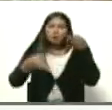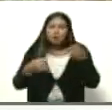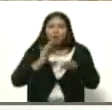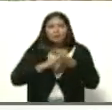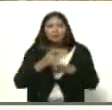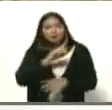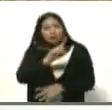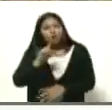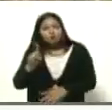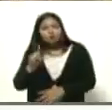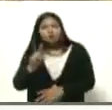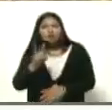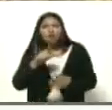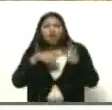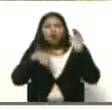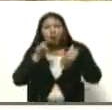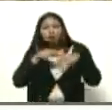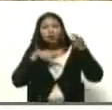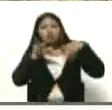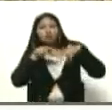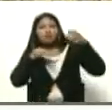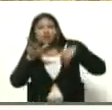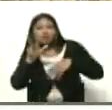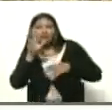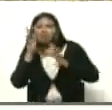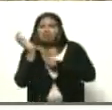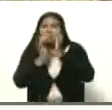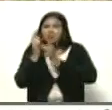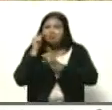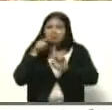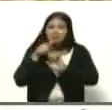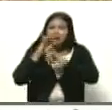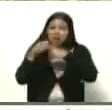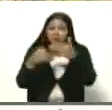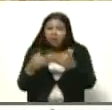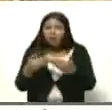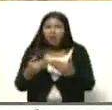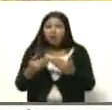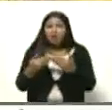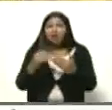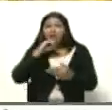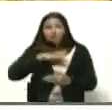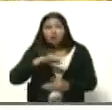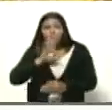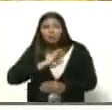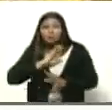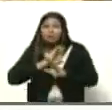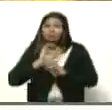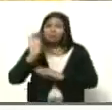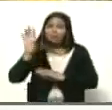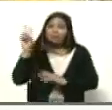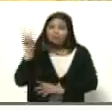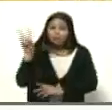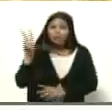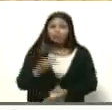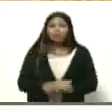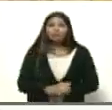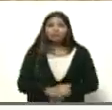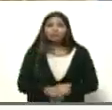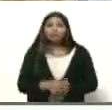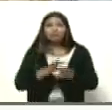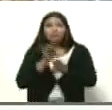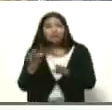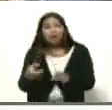este 11, 12 y 13 de abril sin duda marca la historia de nuestro país, la historia contemporánea de Venezuela, pero además deja